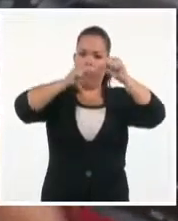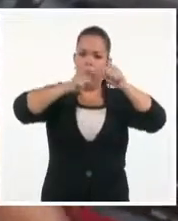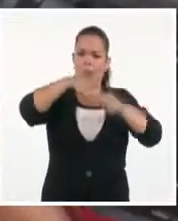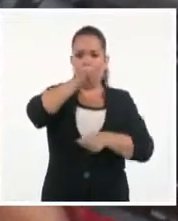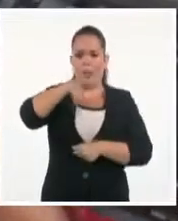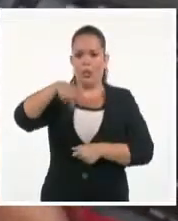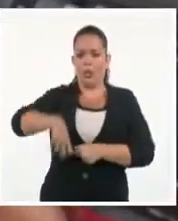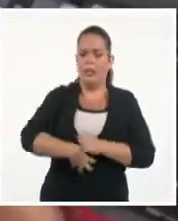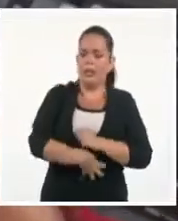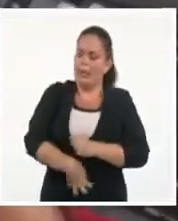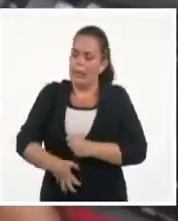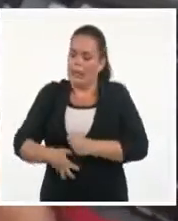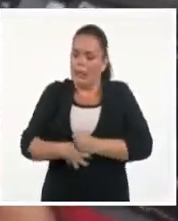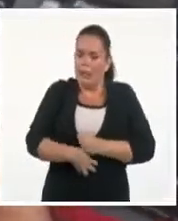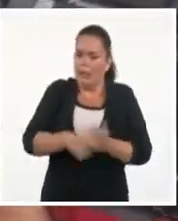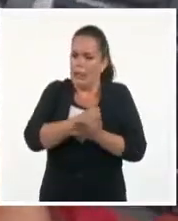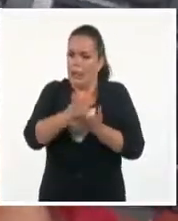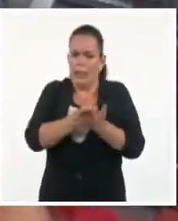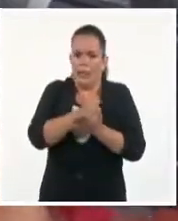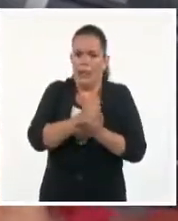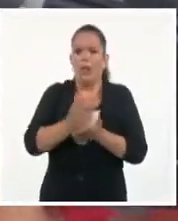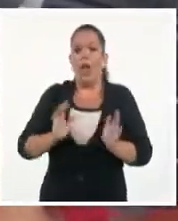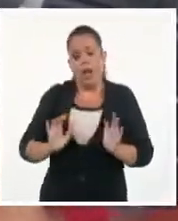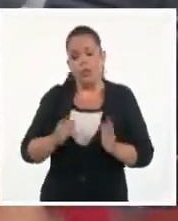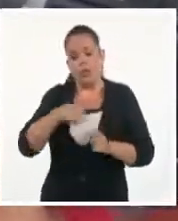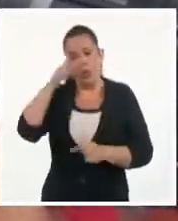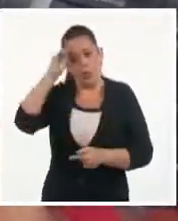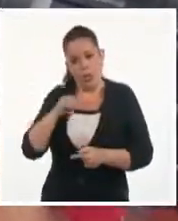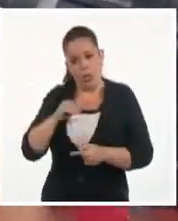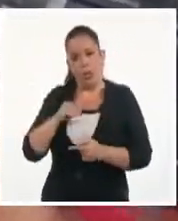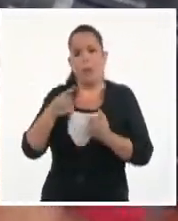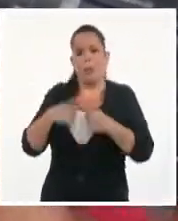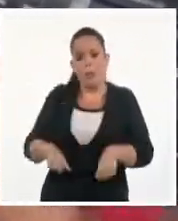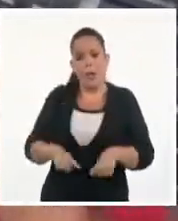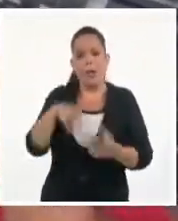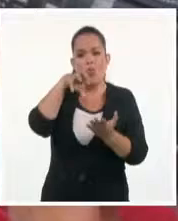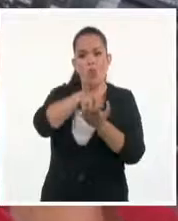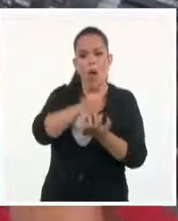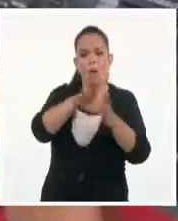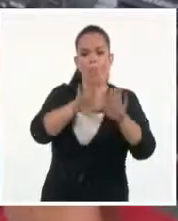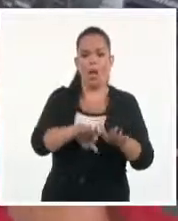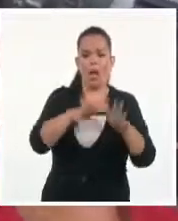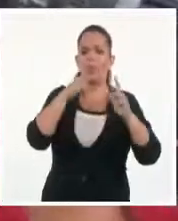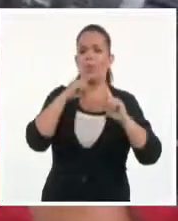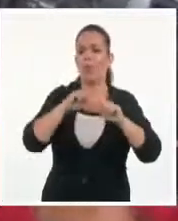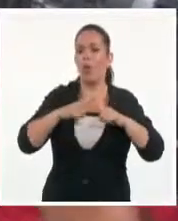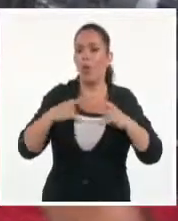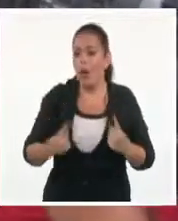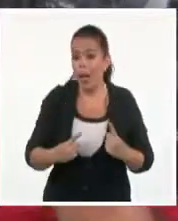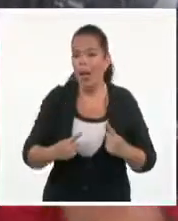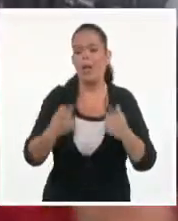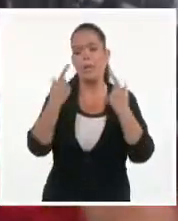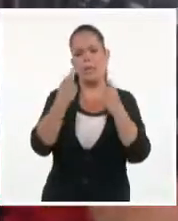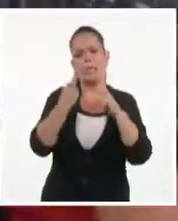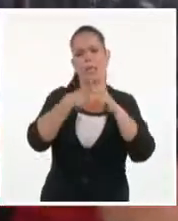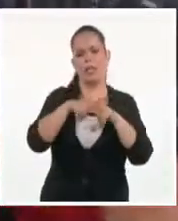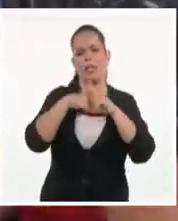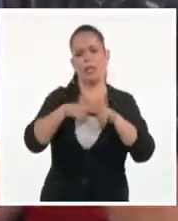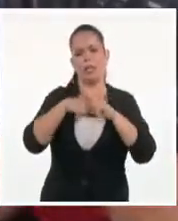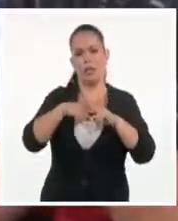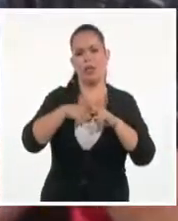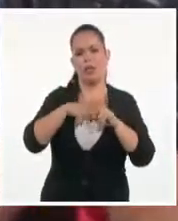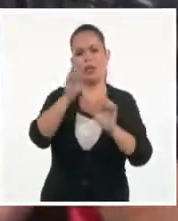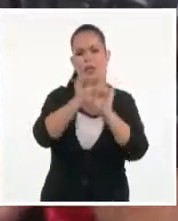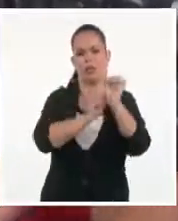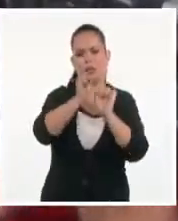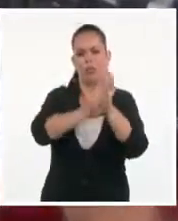barriano tenga una mejor situación tenemos que parar plantas para repararlas porque no hemos tenido financiamiento para hacerle todos los mantenimientos y eso te saca, más